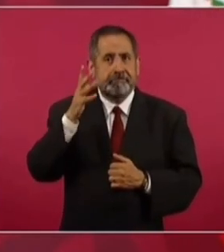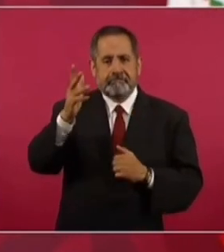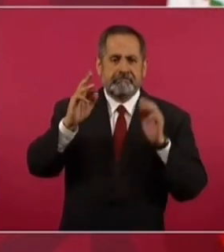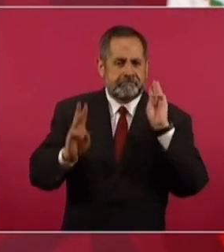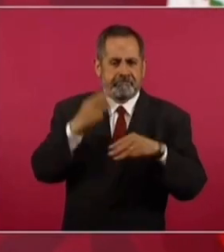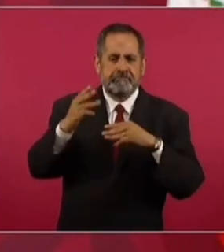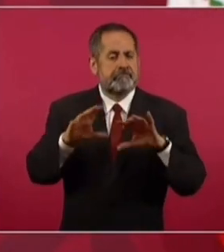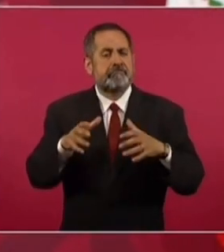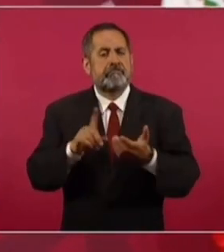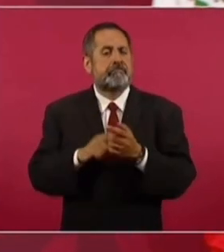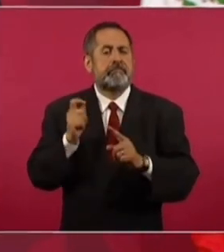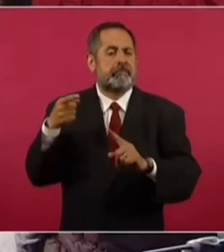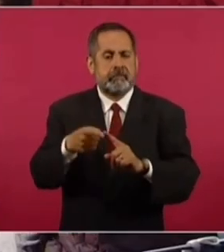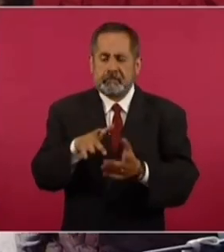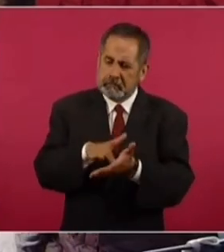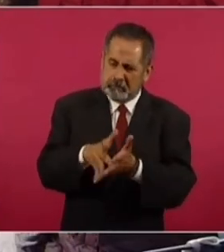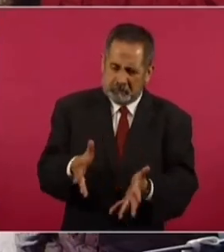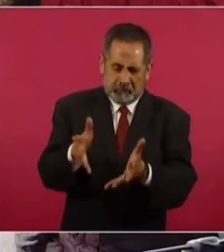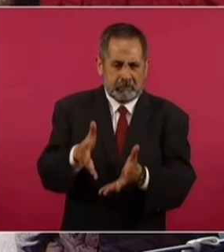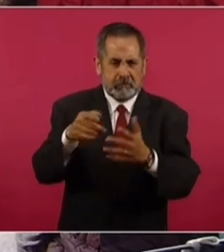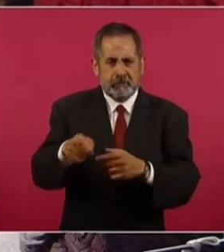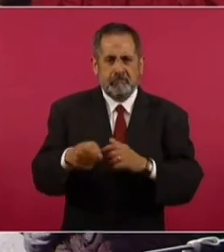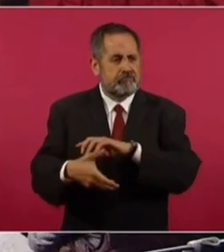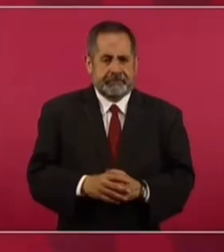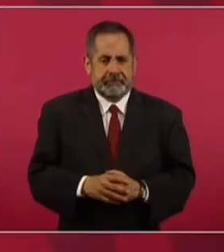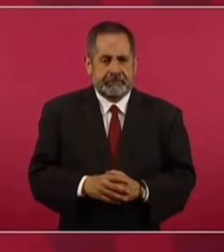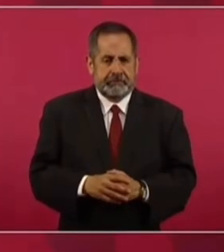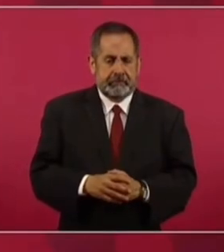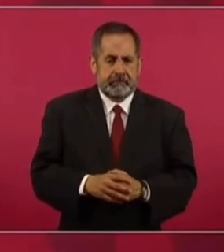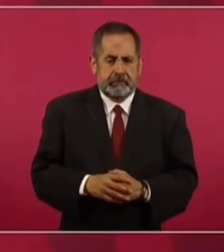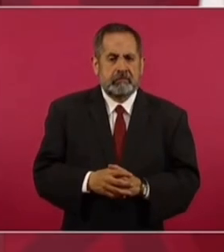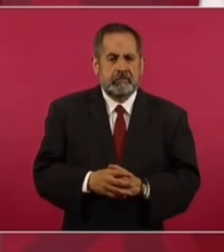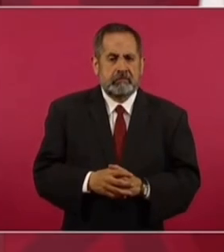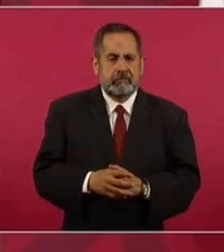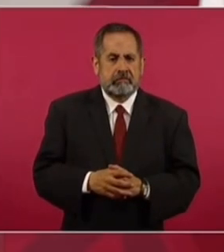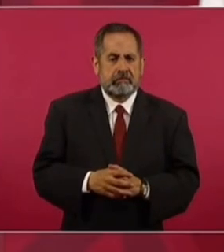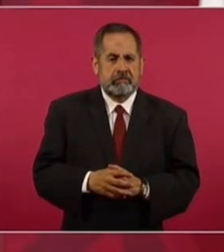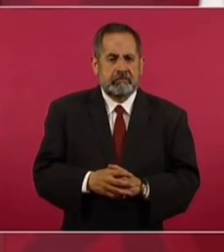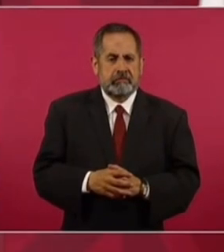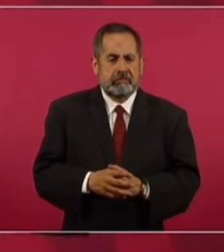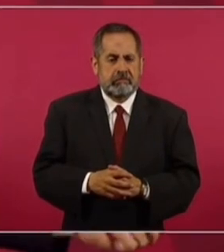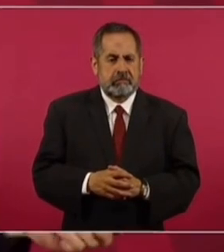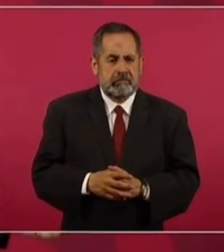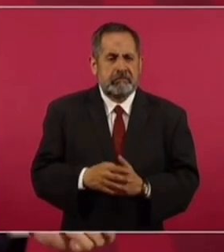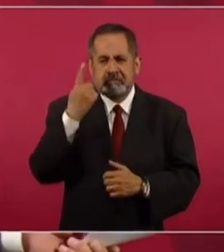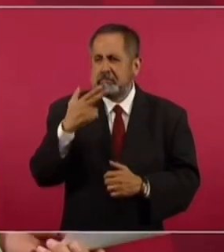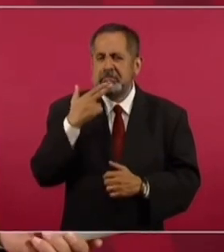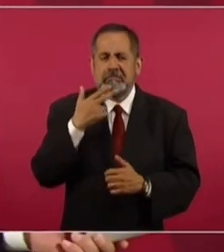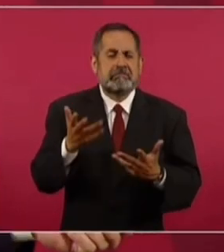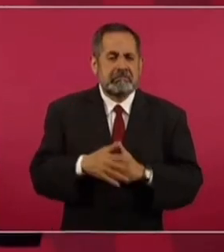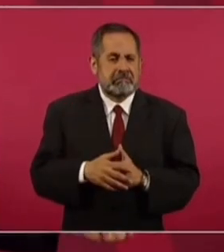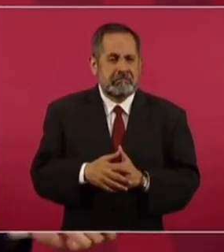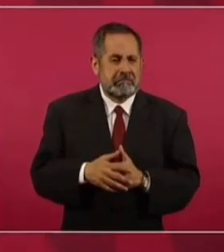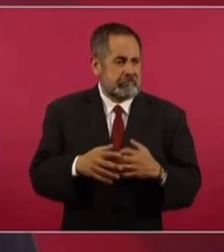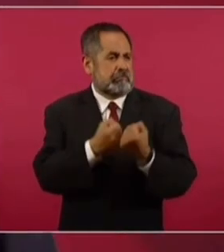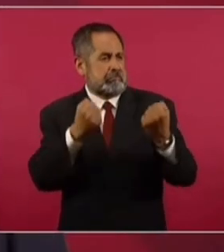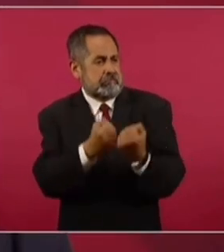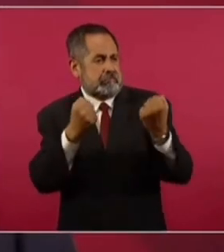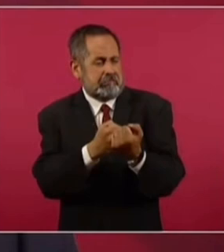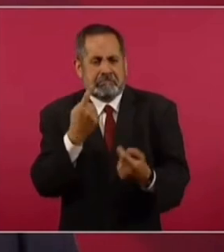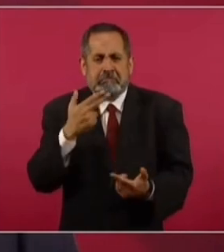mundo donde prevalezca la fraternidad, el amor. ¿Sí? ¿Ganamos? ¿Cómo están